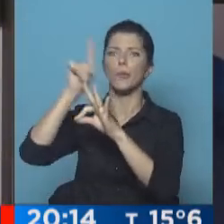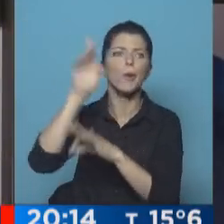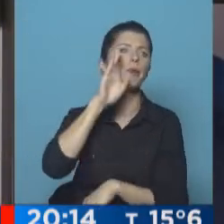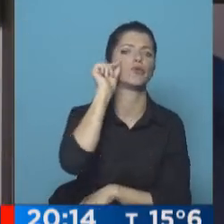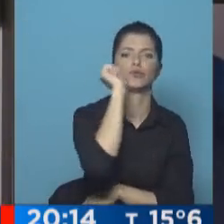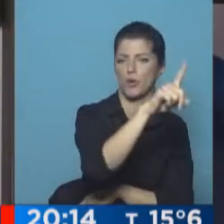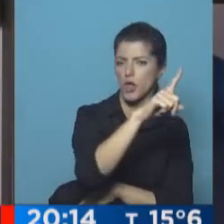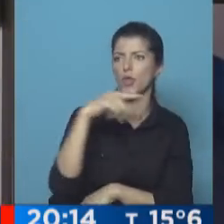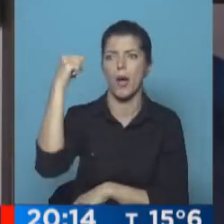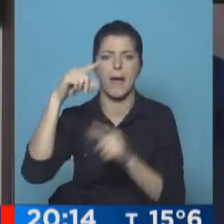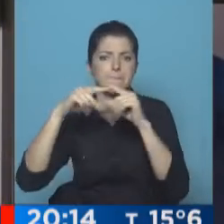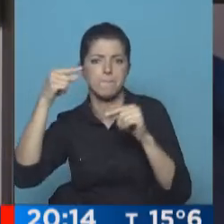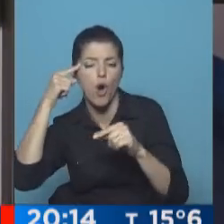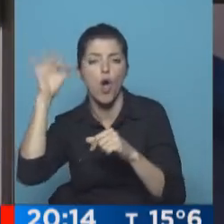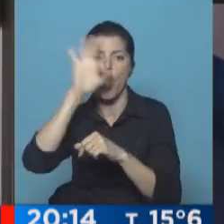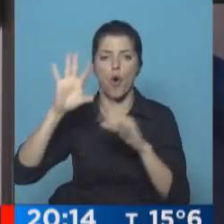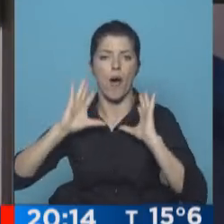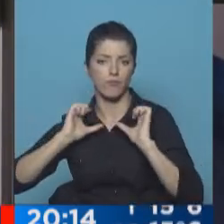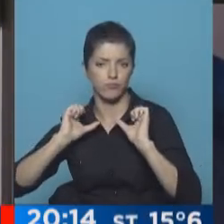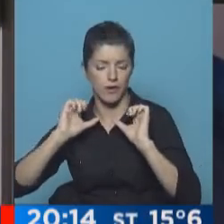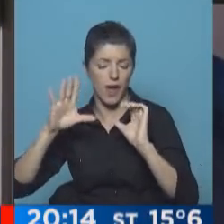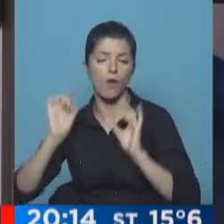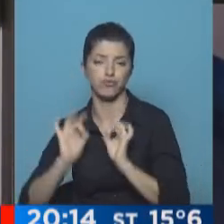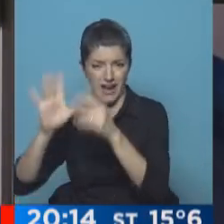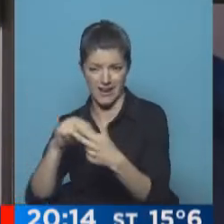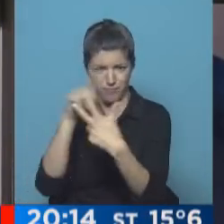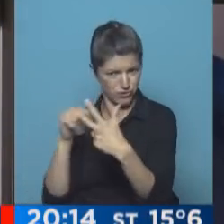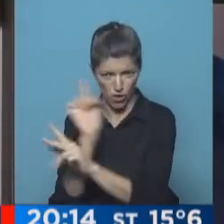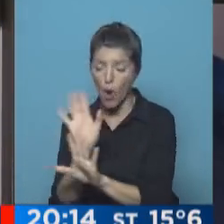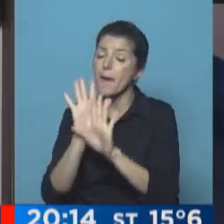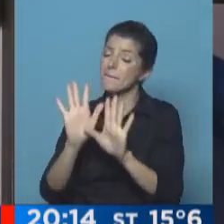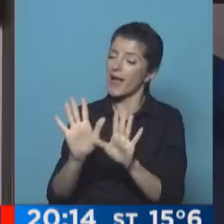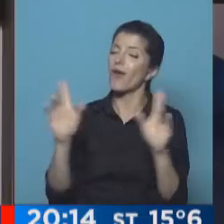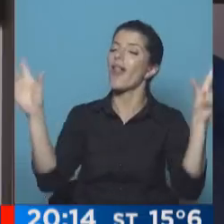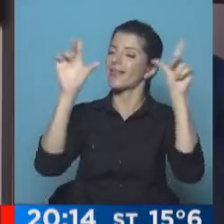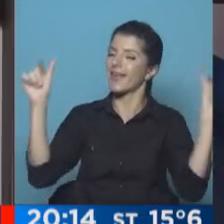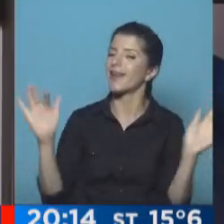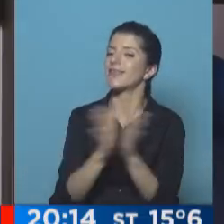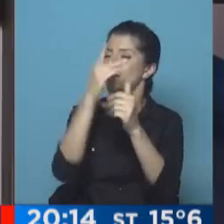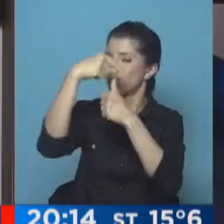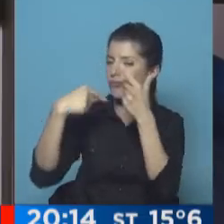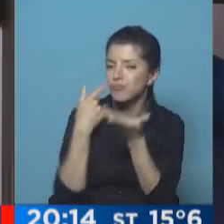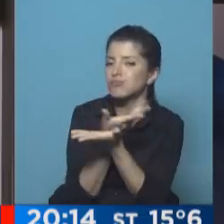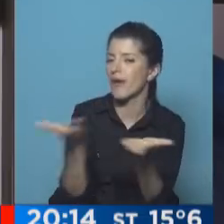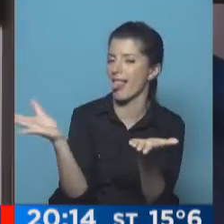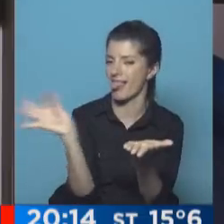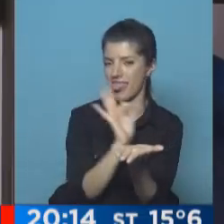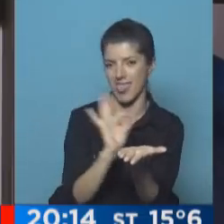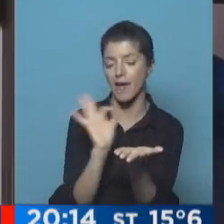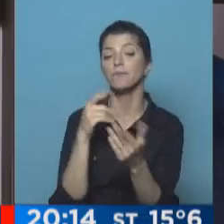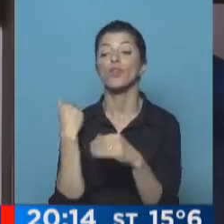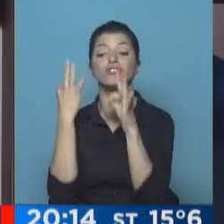Unidos en Japón o en Australia pero clar claro los grandes medios de comunicación no suelen llegar a